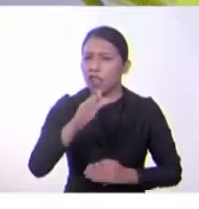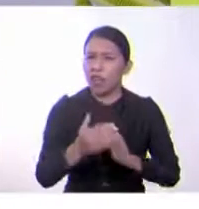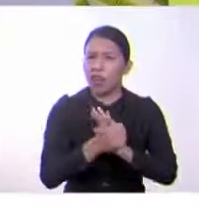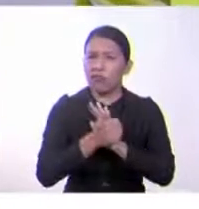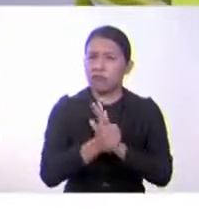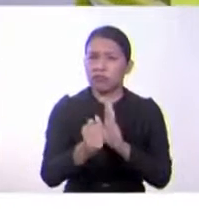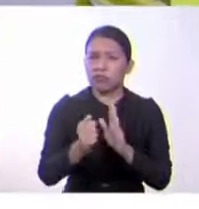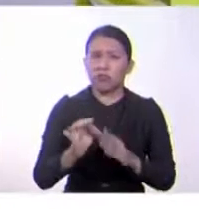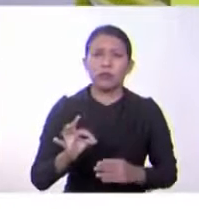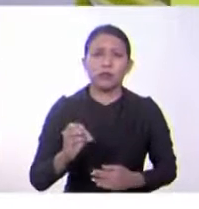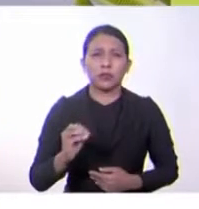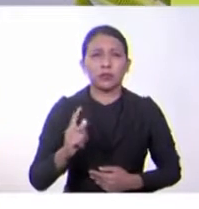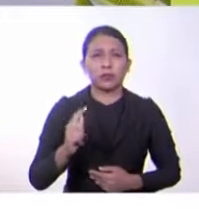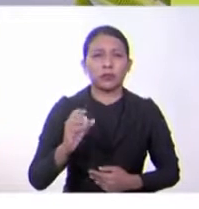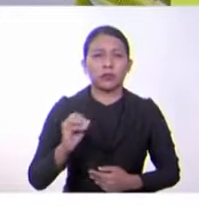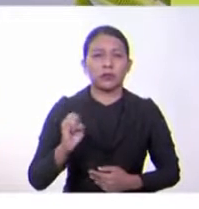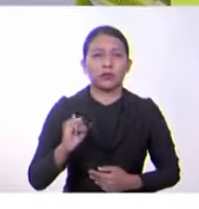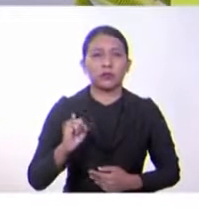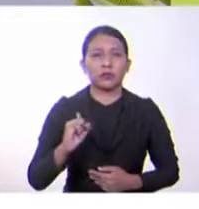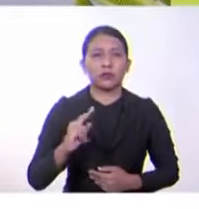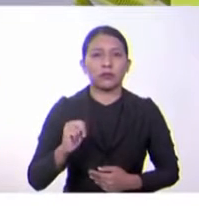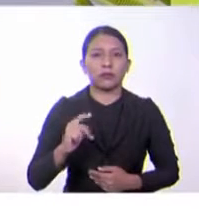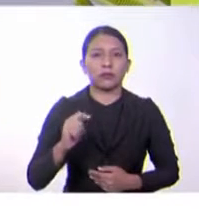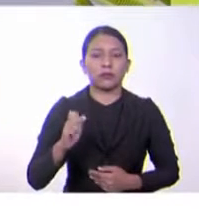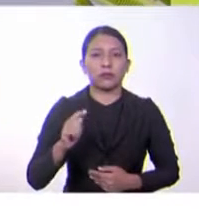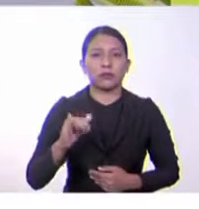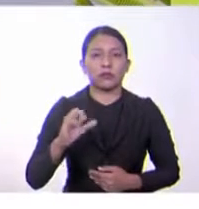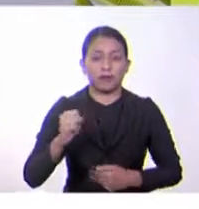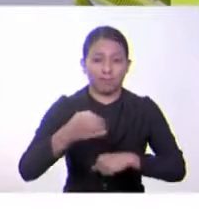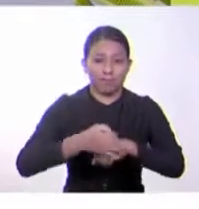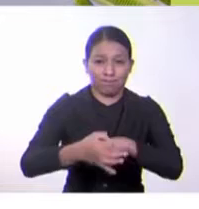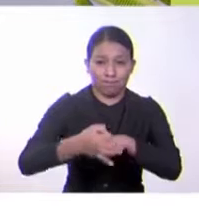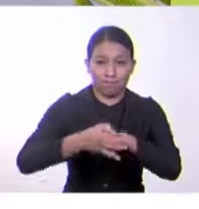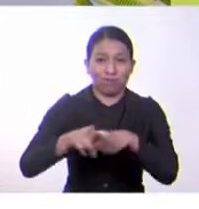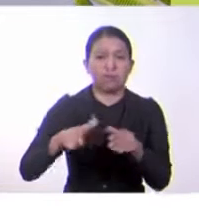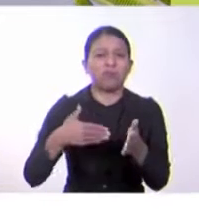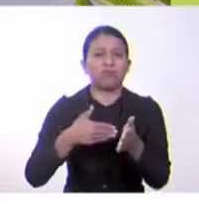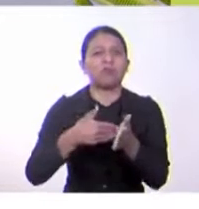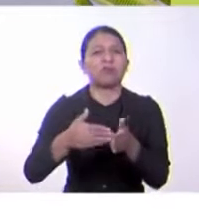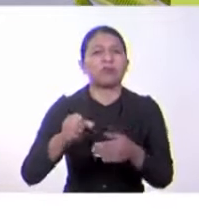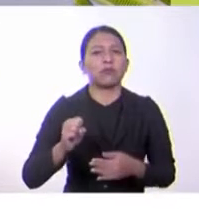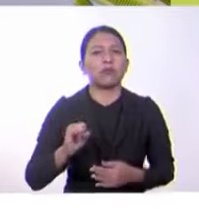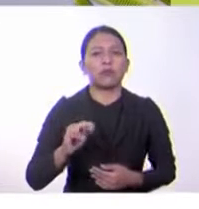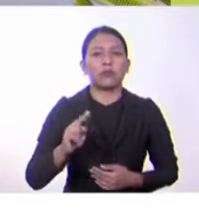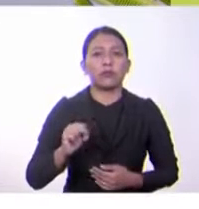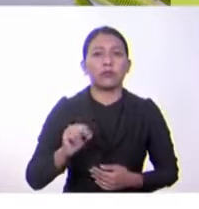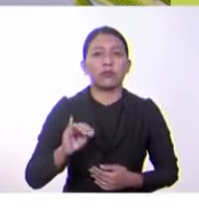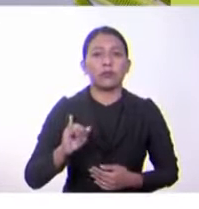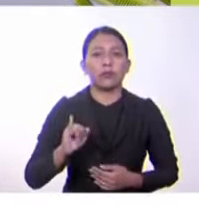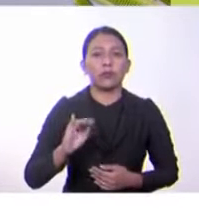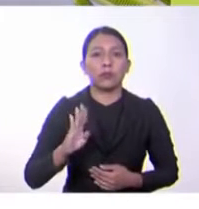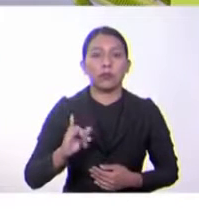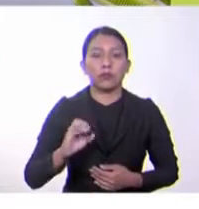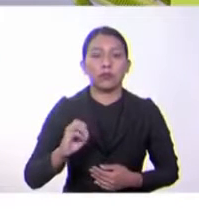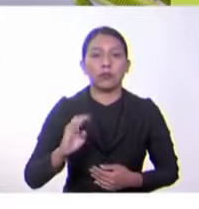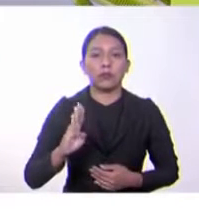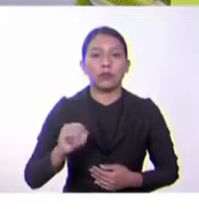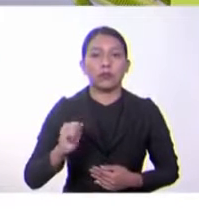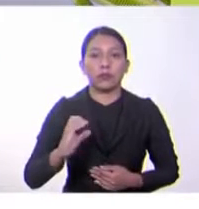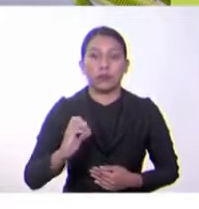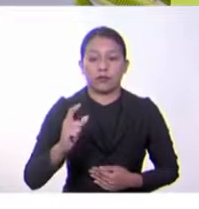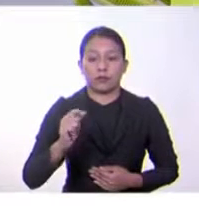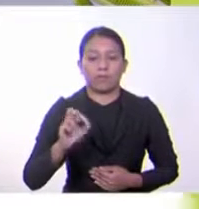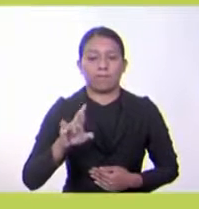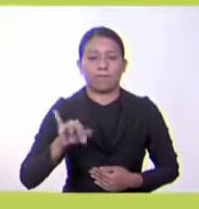de las células vegetales podía proceder de cianobacterias. Hasta ahí nada raro, pero tampoco cobró algo